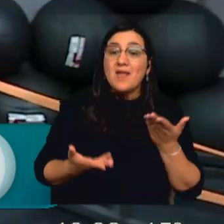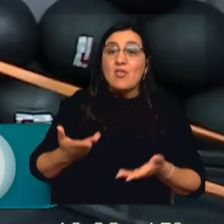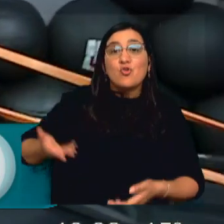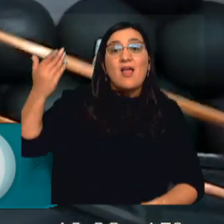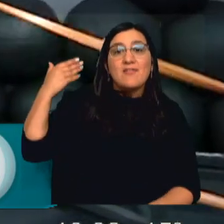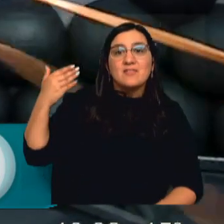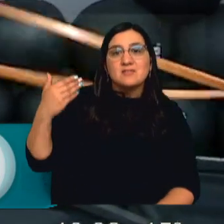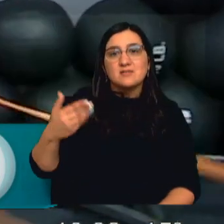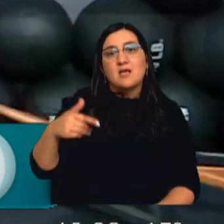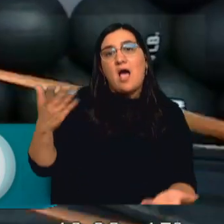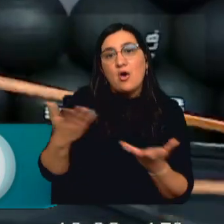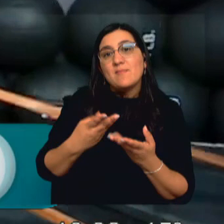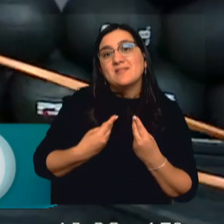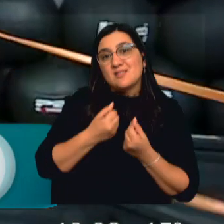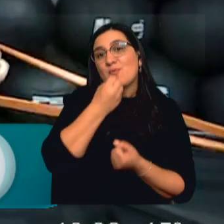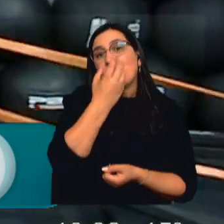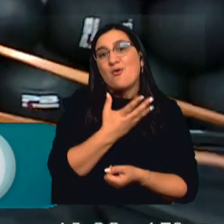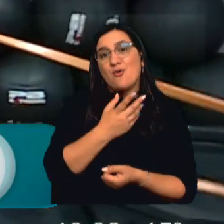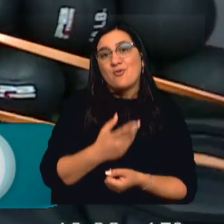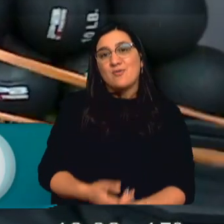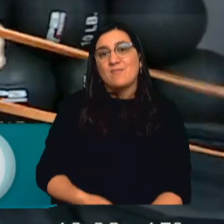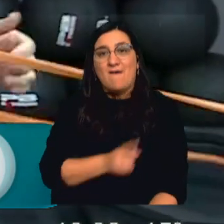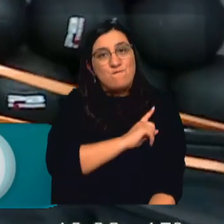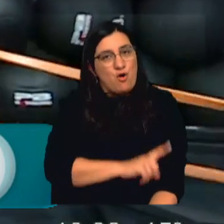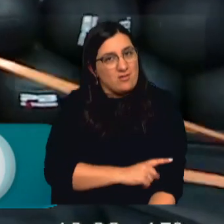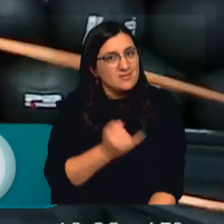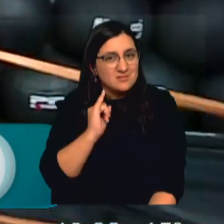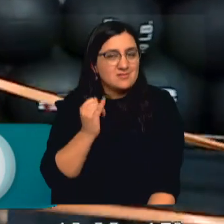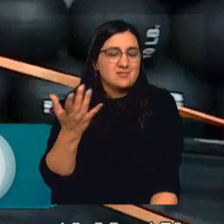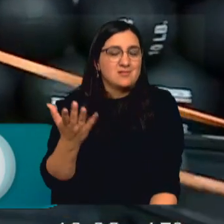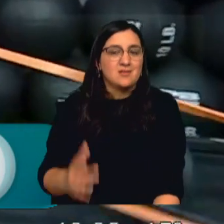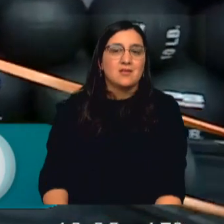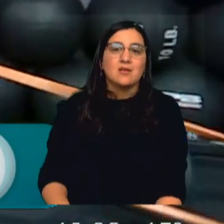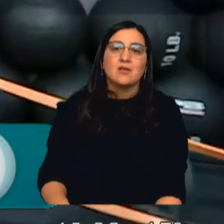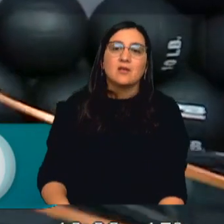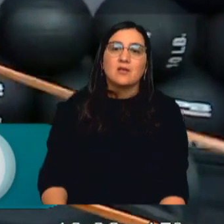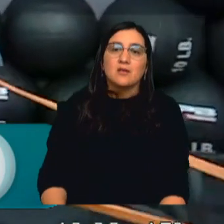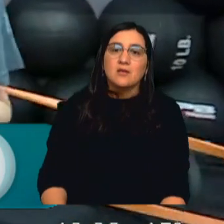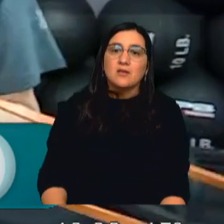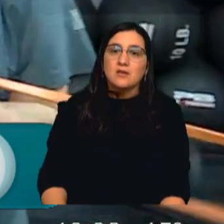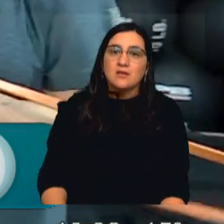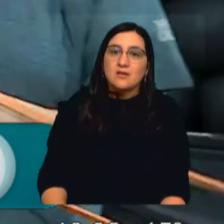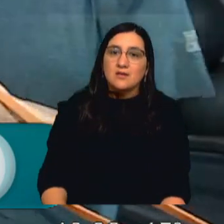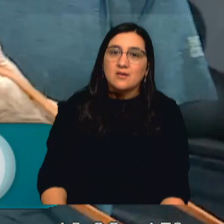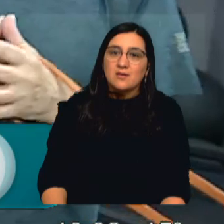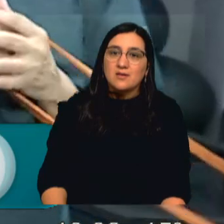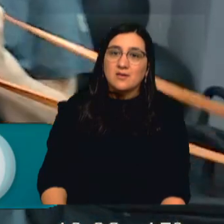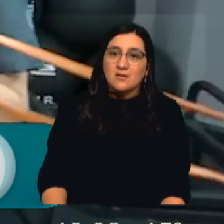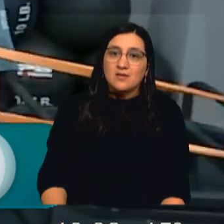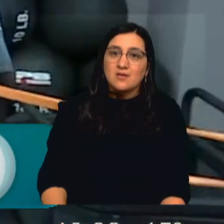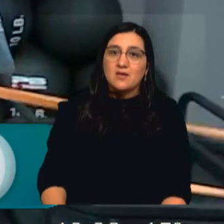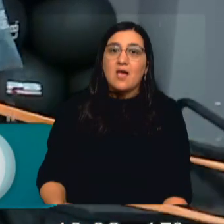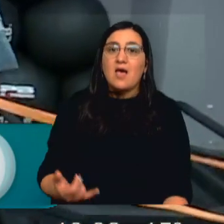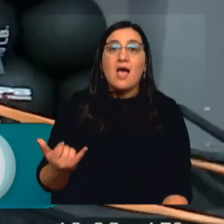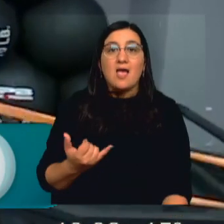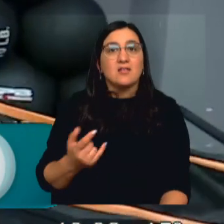venías? No, mucho mejor. ¿Más fuerte? Mucho mejor, por supuesto. Hoy estamos hablando para... ¿Cómo? Hay que tener